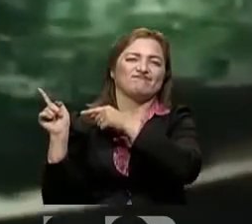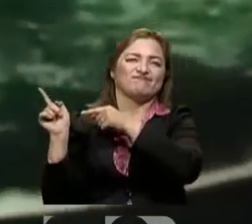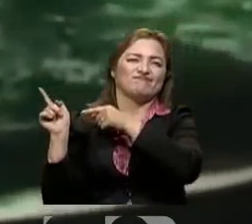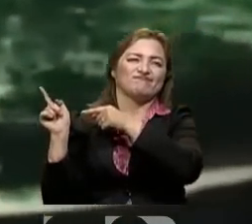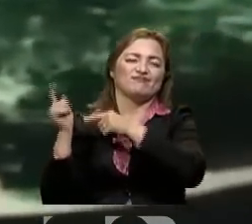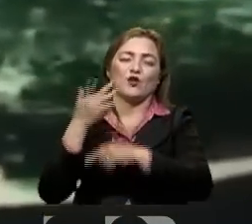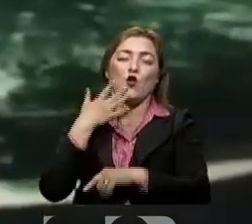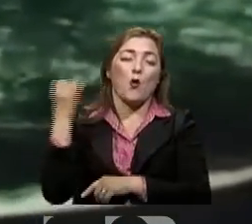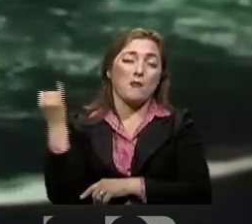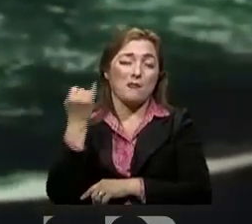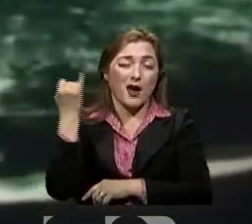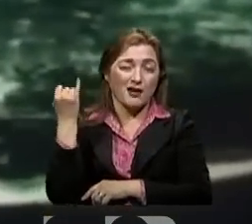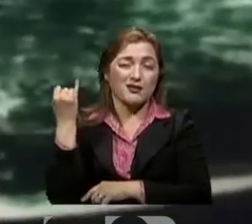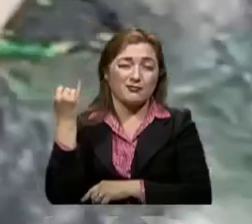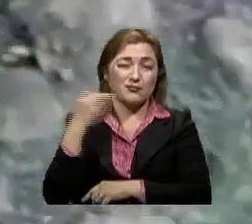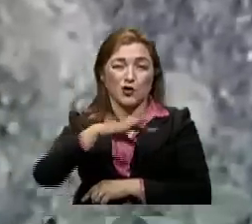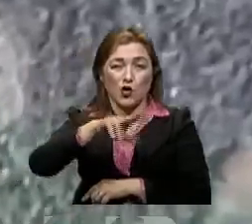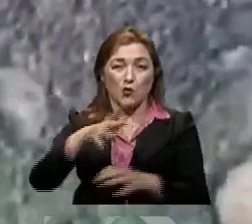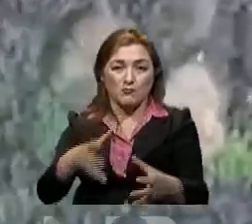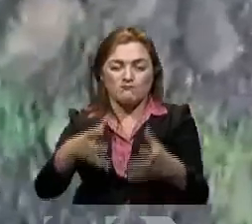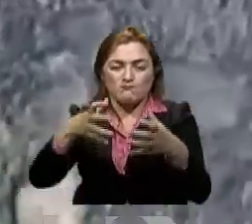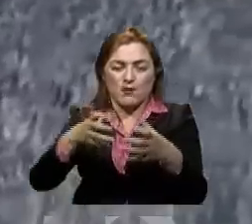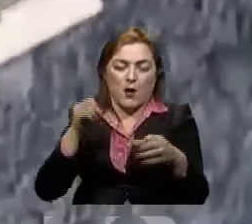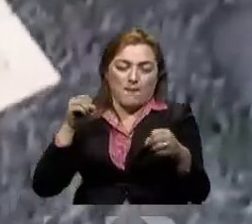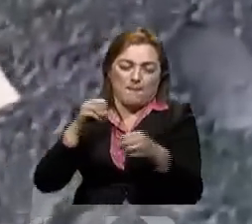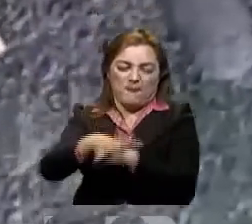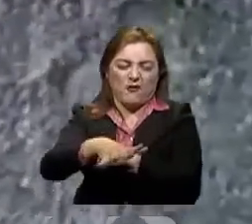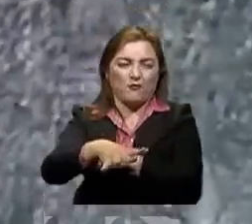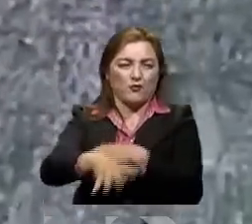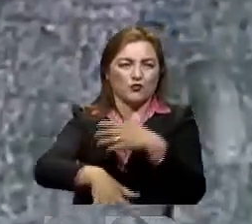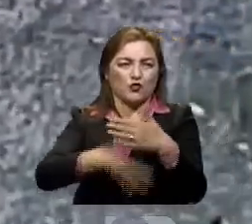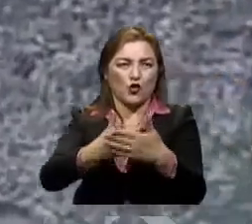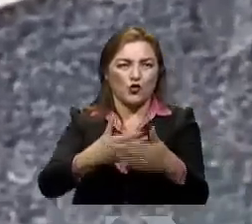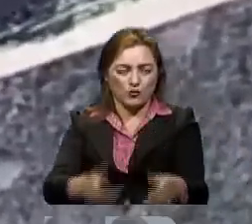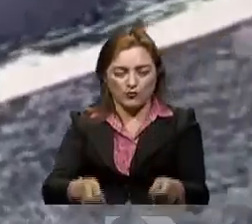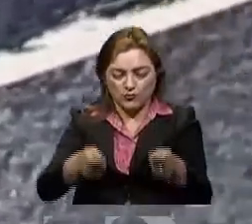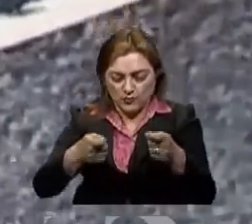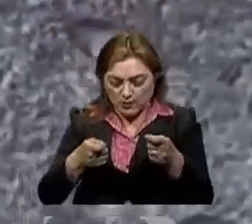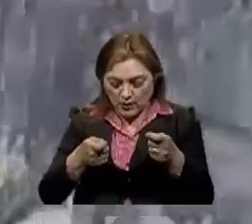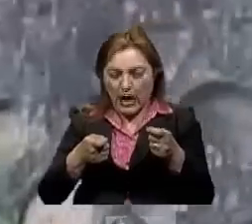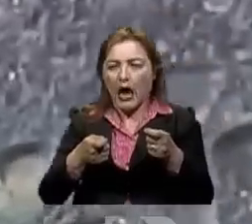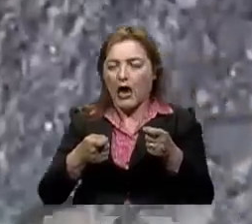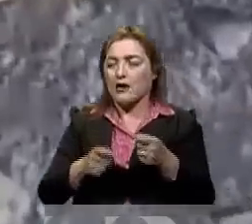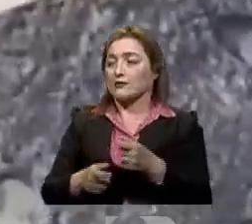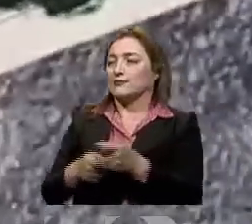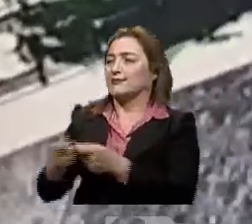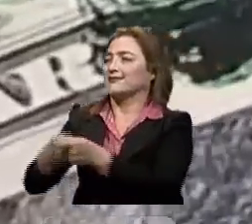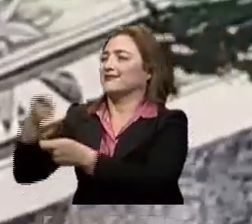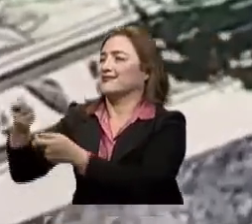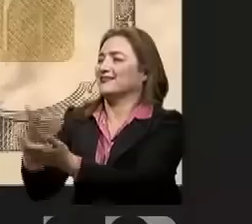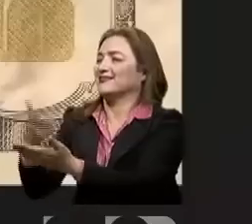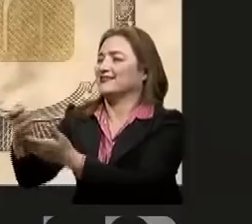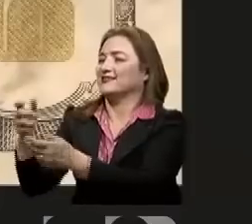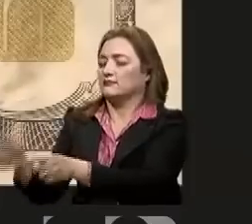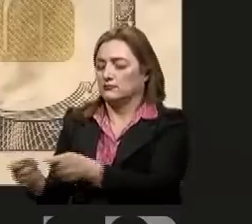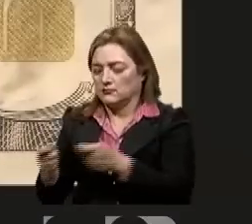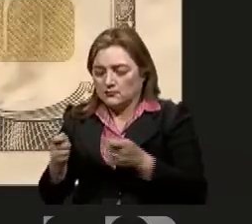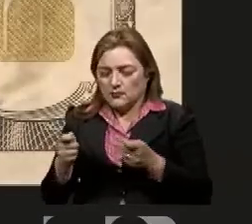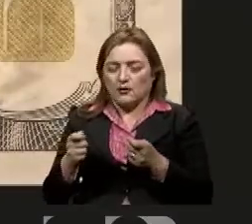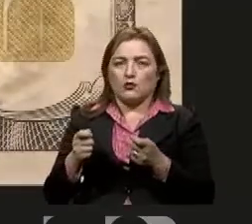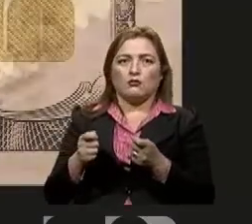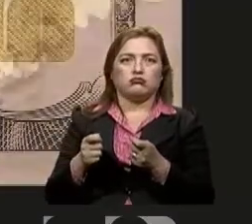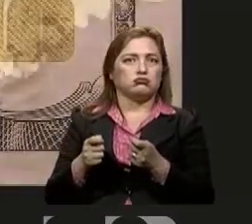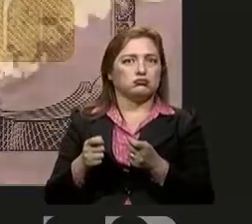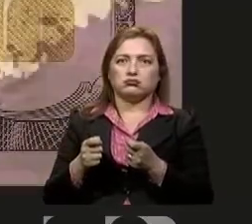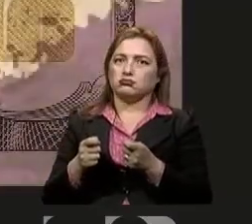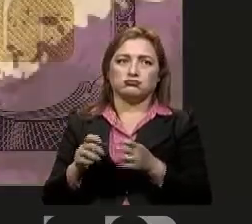tinturado de billetes. En caso de robo, un dispositivo mancha todos los billetes con una tinta especial de alta seguridad. Con esto se